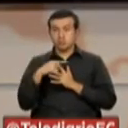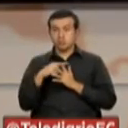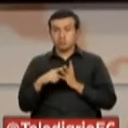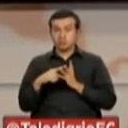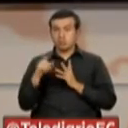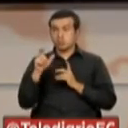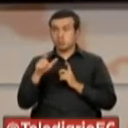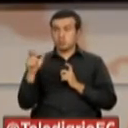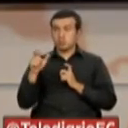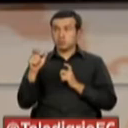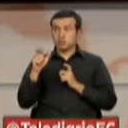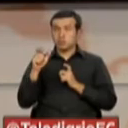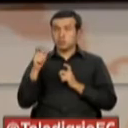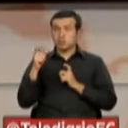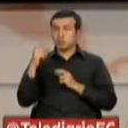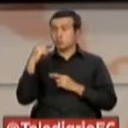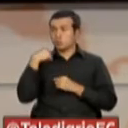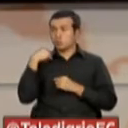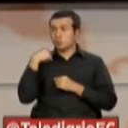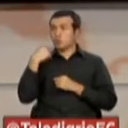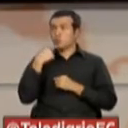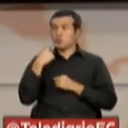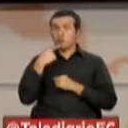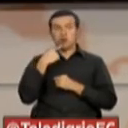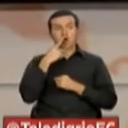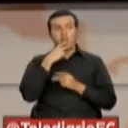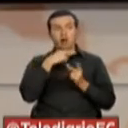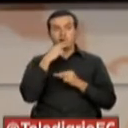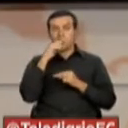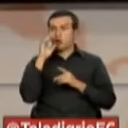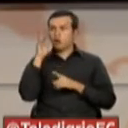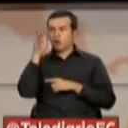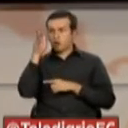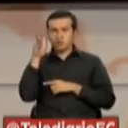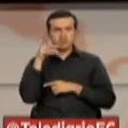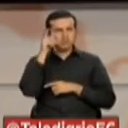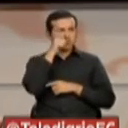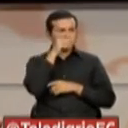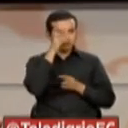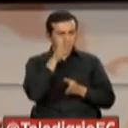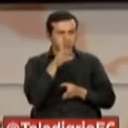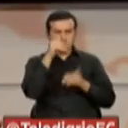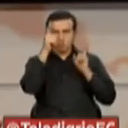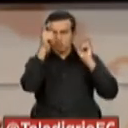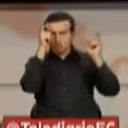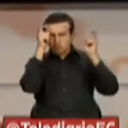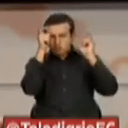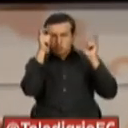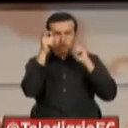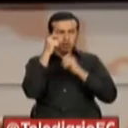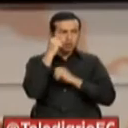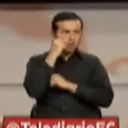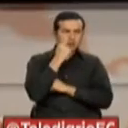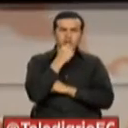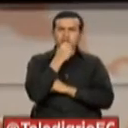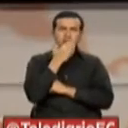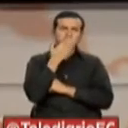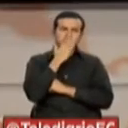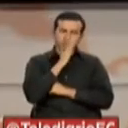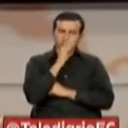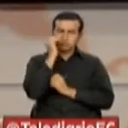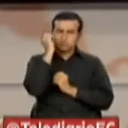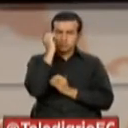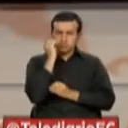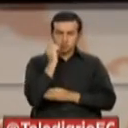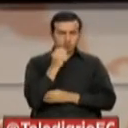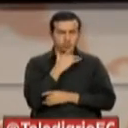injuria. Pues yo creo que es un absurdo que un veedor que va a controlar y que tiene que decir las cosas que